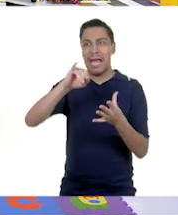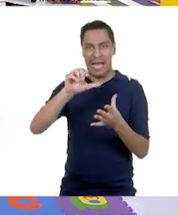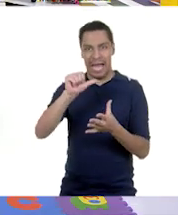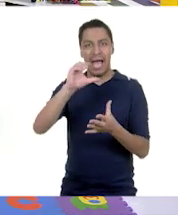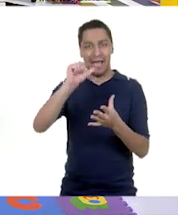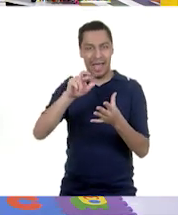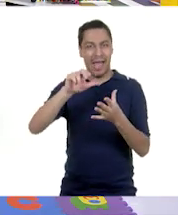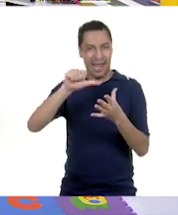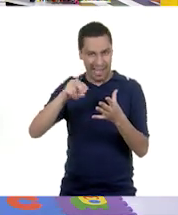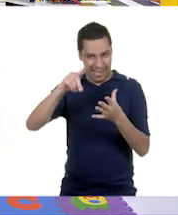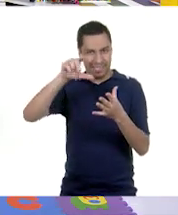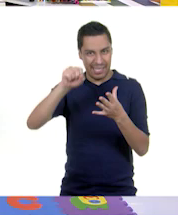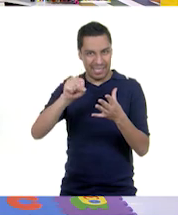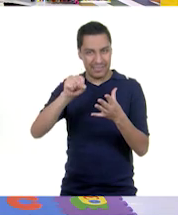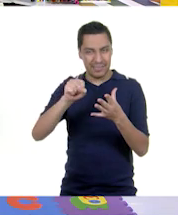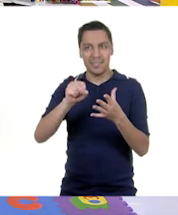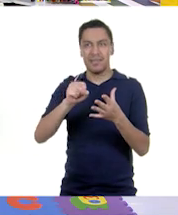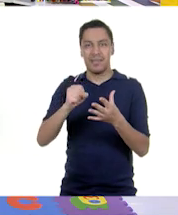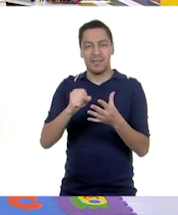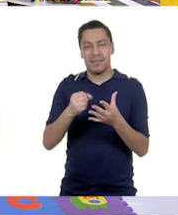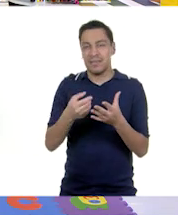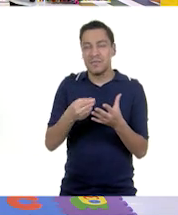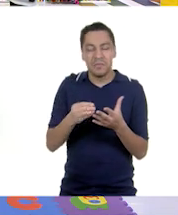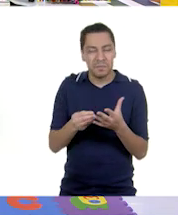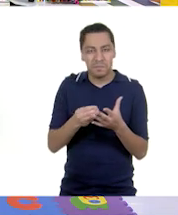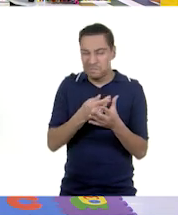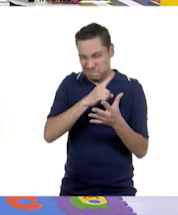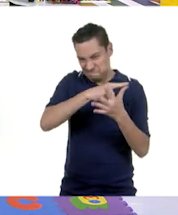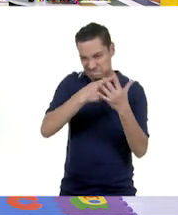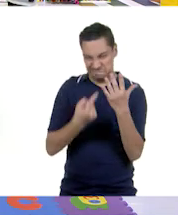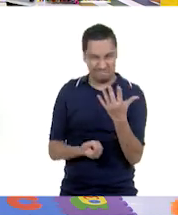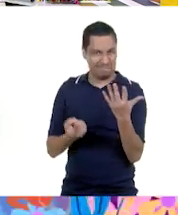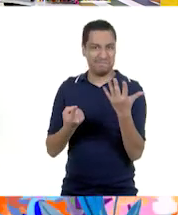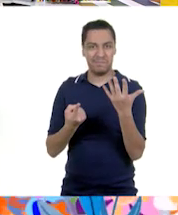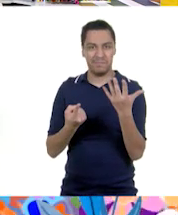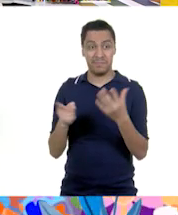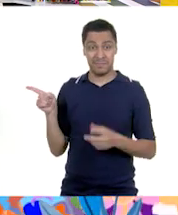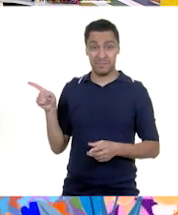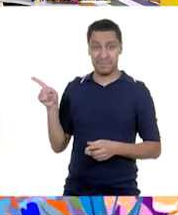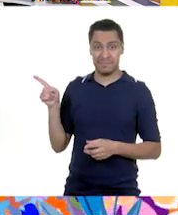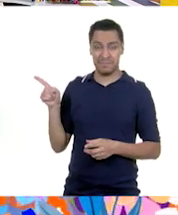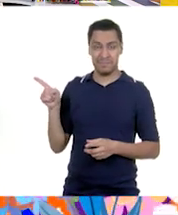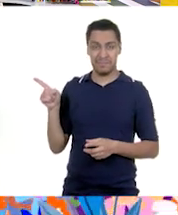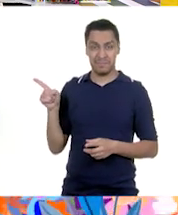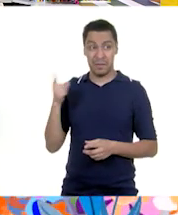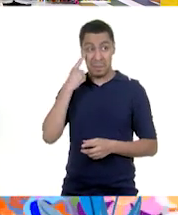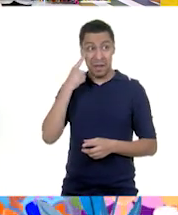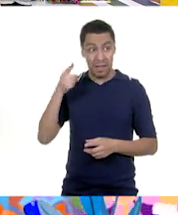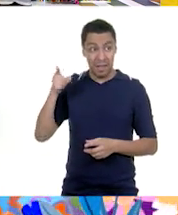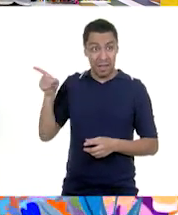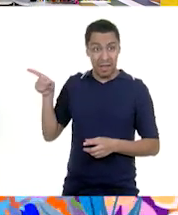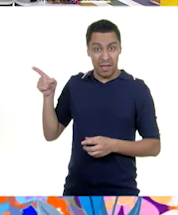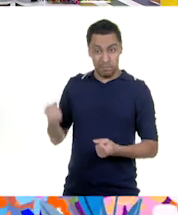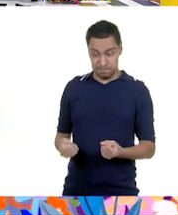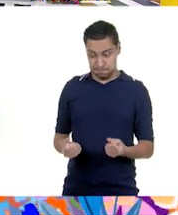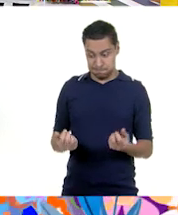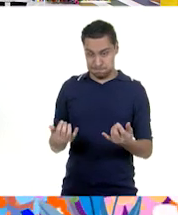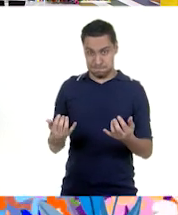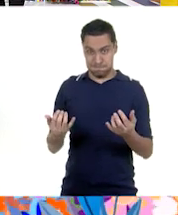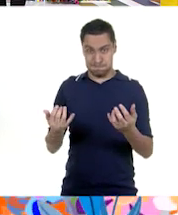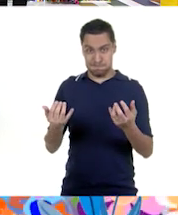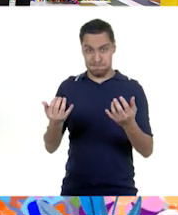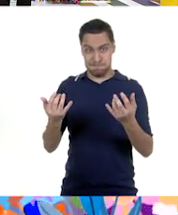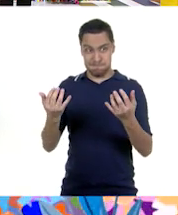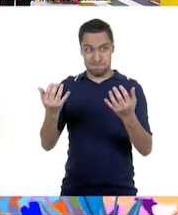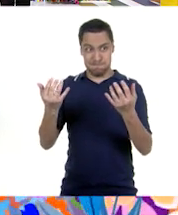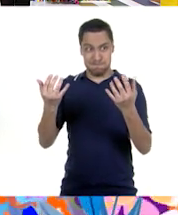¡Jacaranda! Me encanta. ¡Hierbabuena! ¡Bien! ¡Ay! Oye, mira, empiezan a crecer. Apenas las